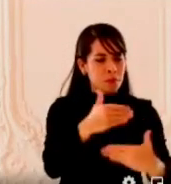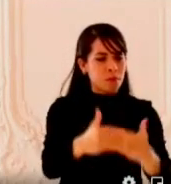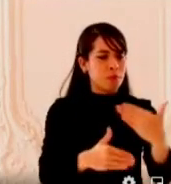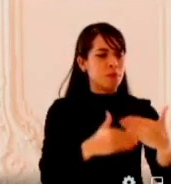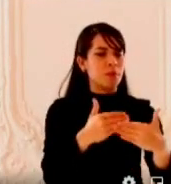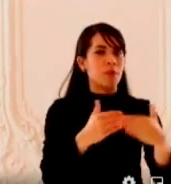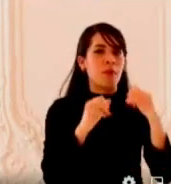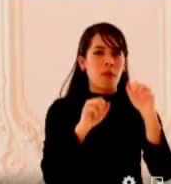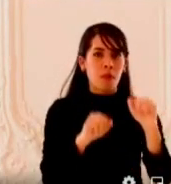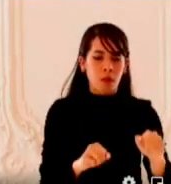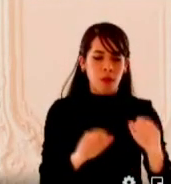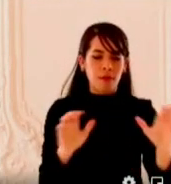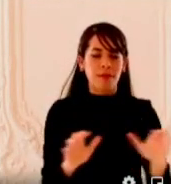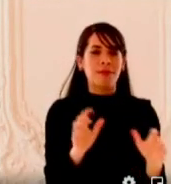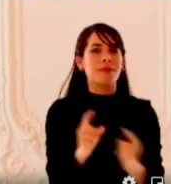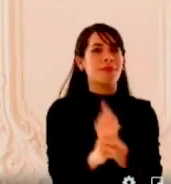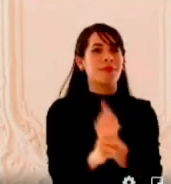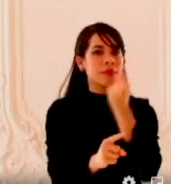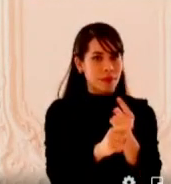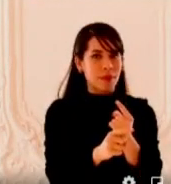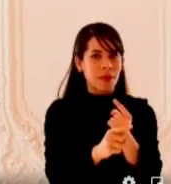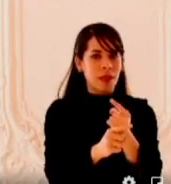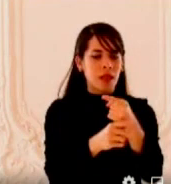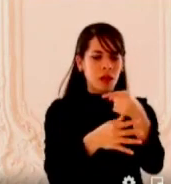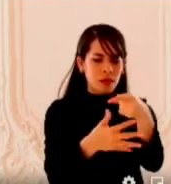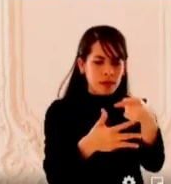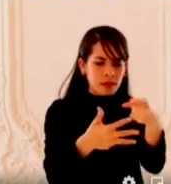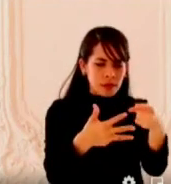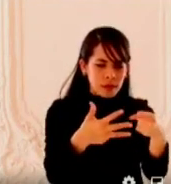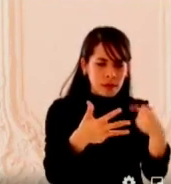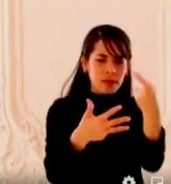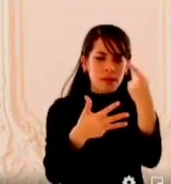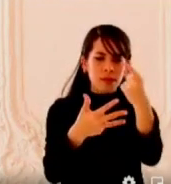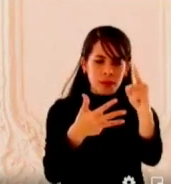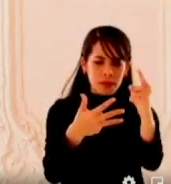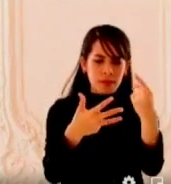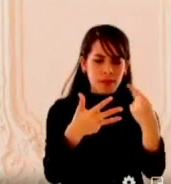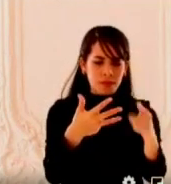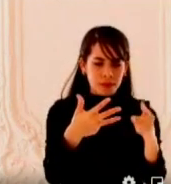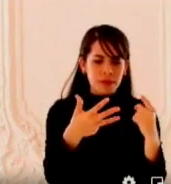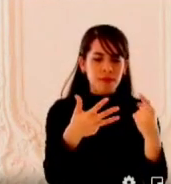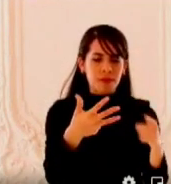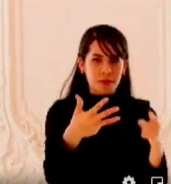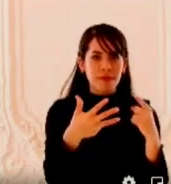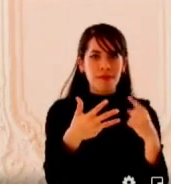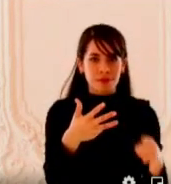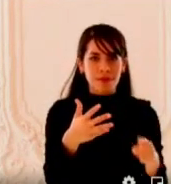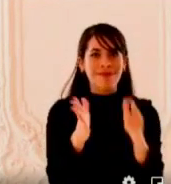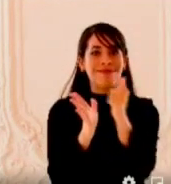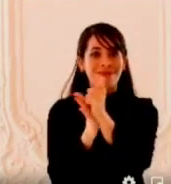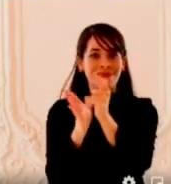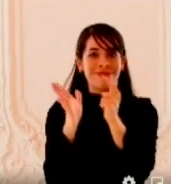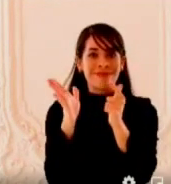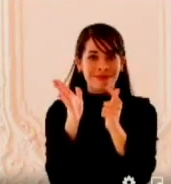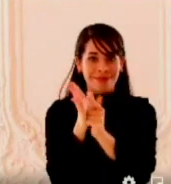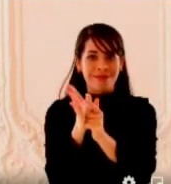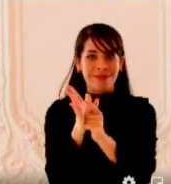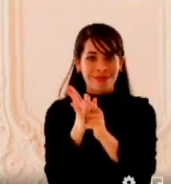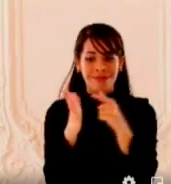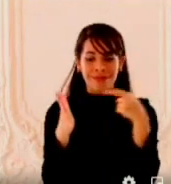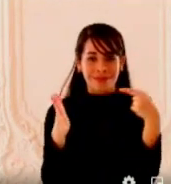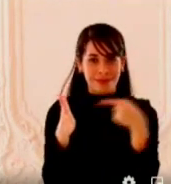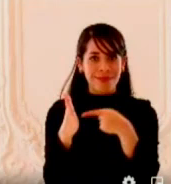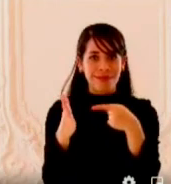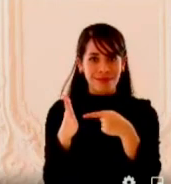para asegurarme de que se cumplen todos los propósitos de la ley de transformación energética que le dio